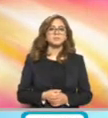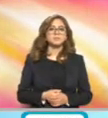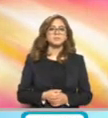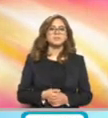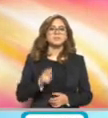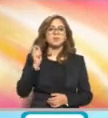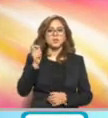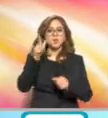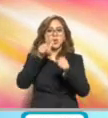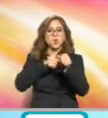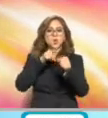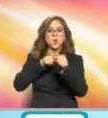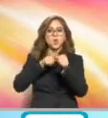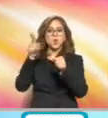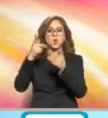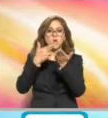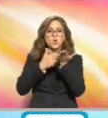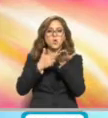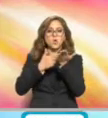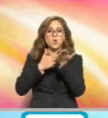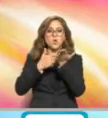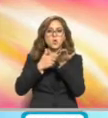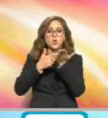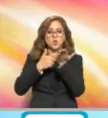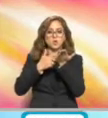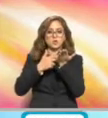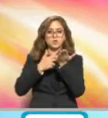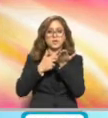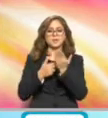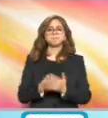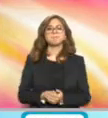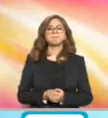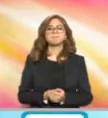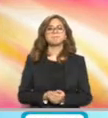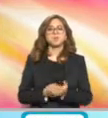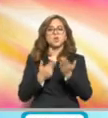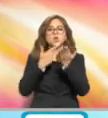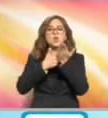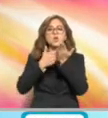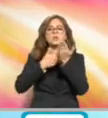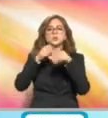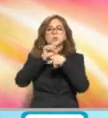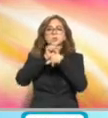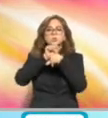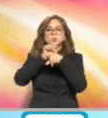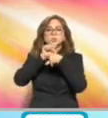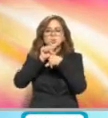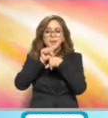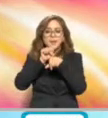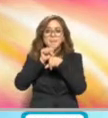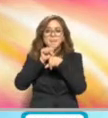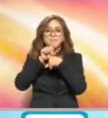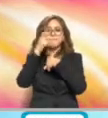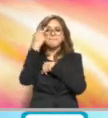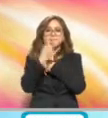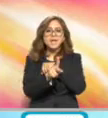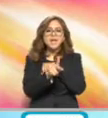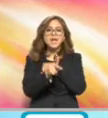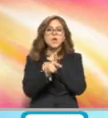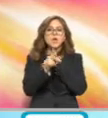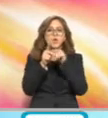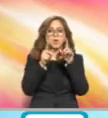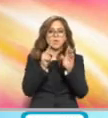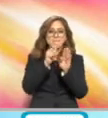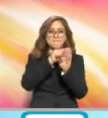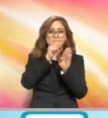en rosado, un rosadito muy discreto, y digamos que le aumentamos de